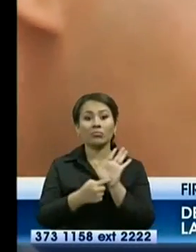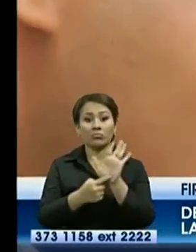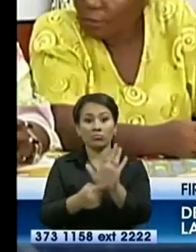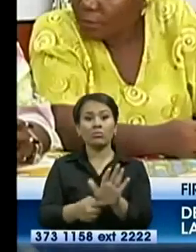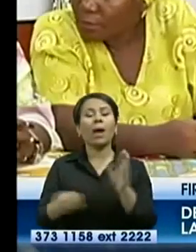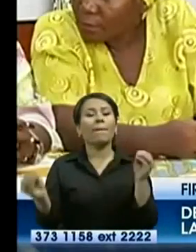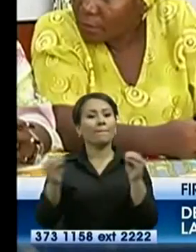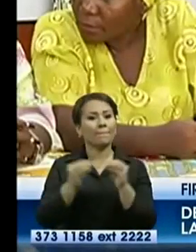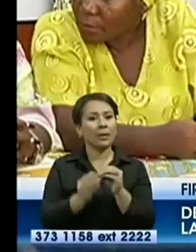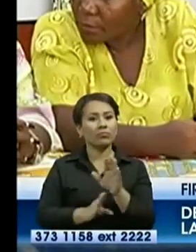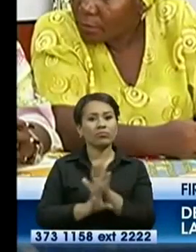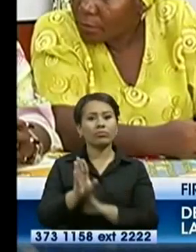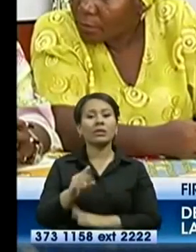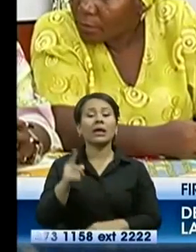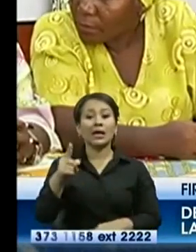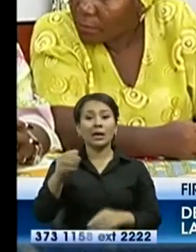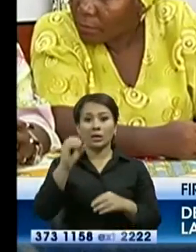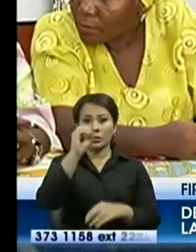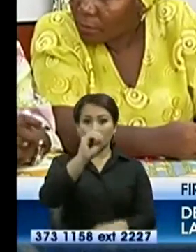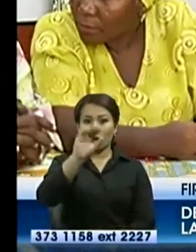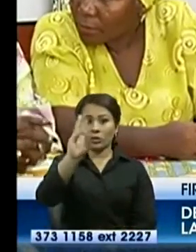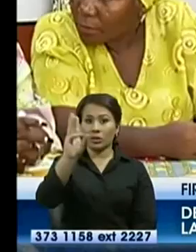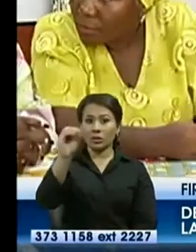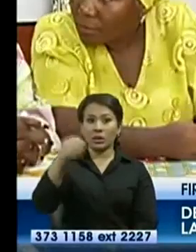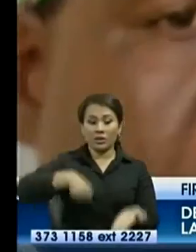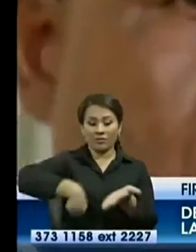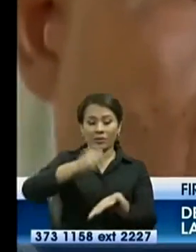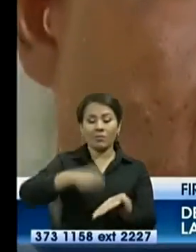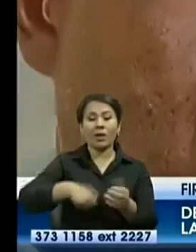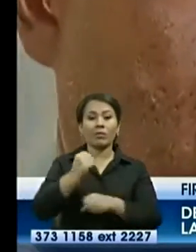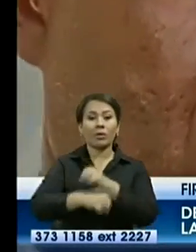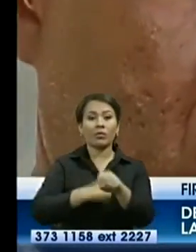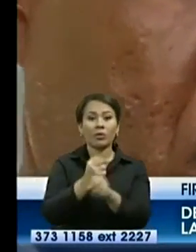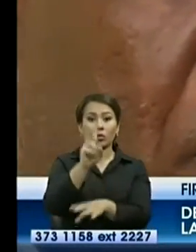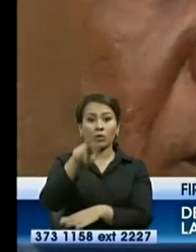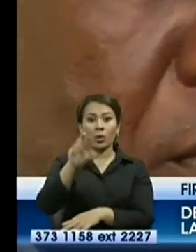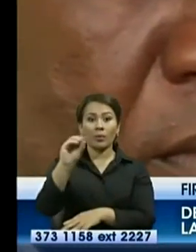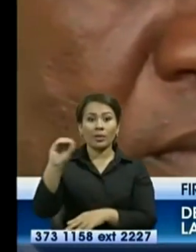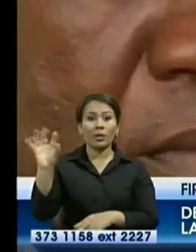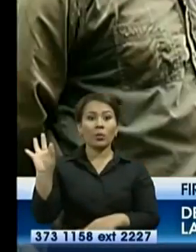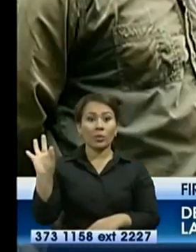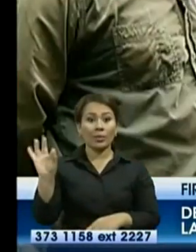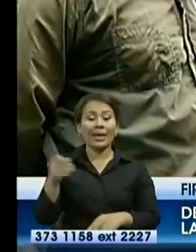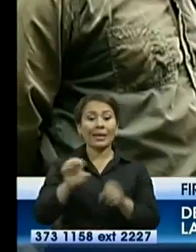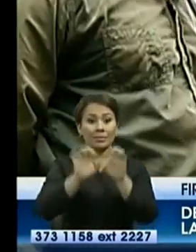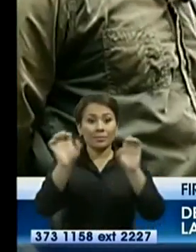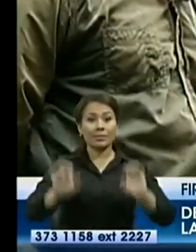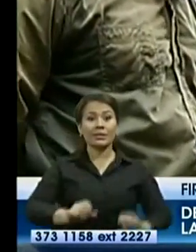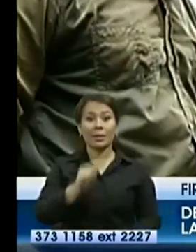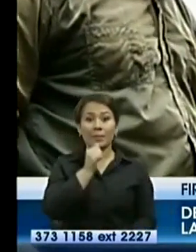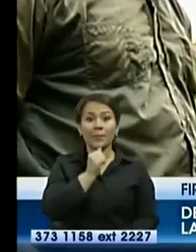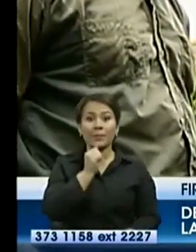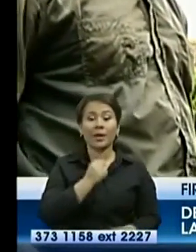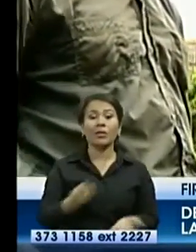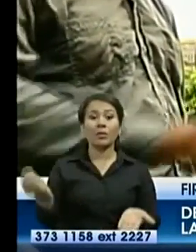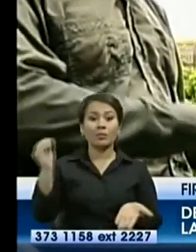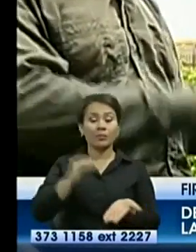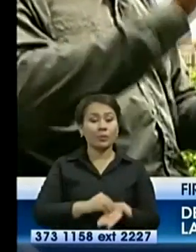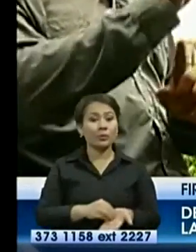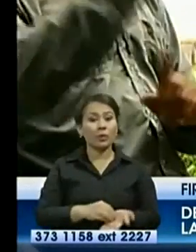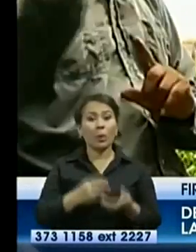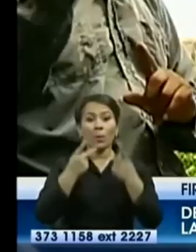alcances, que el decreto 060, firmado en el 2009, que dispuso a las empresas privadas e instituciones